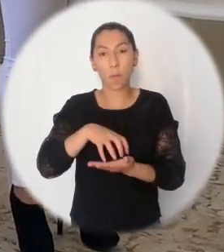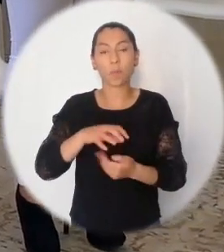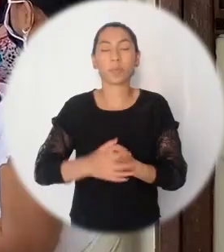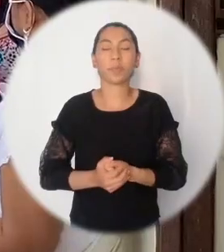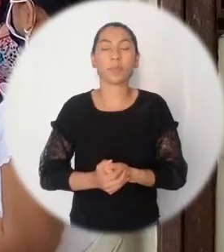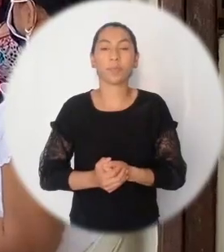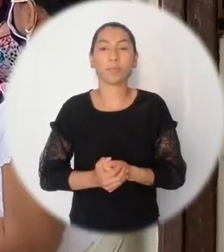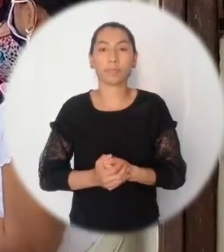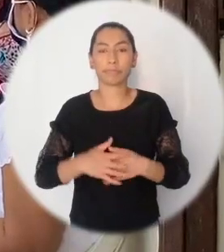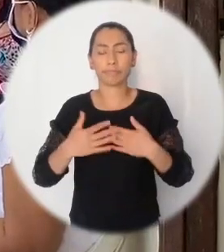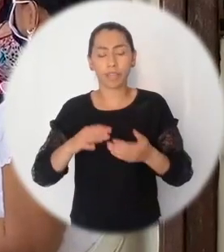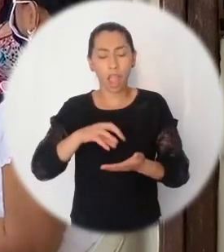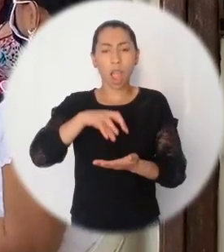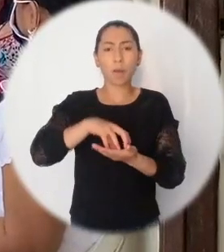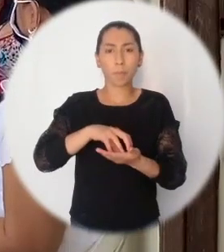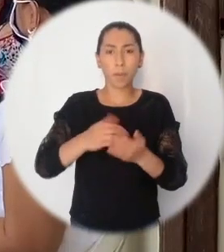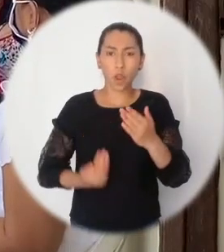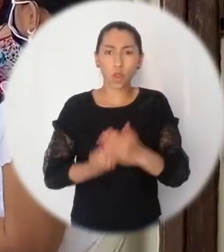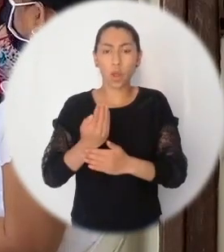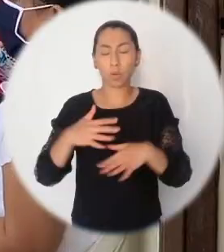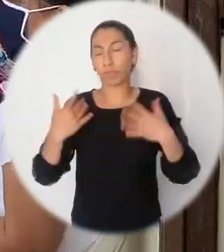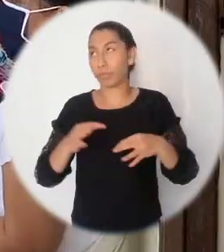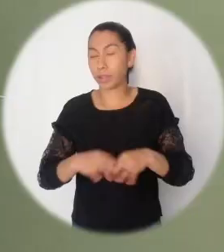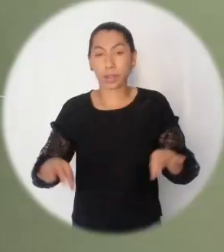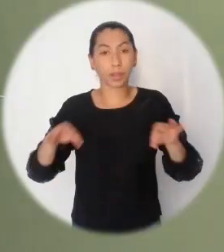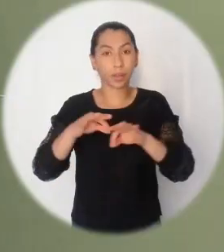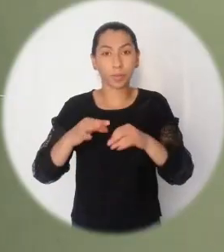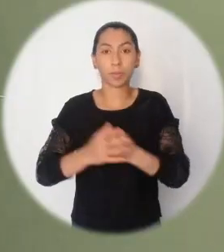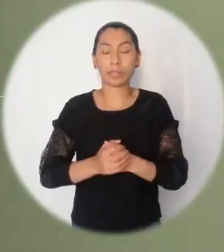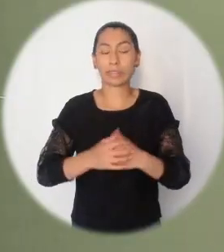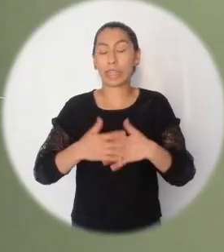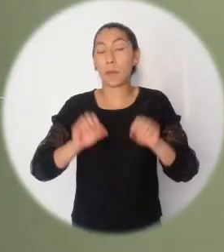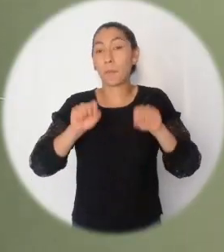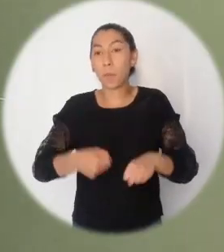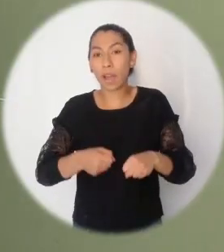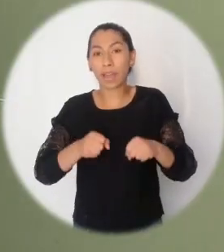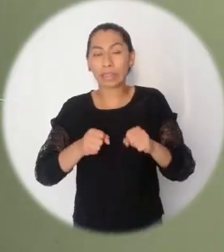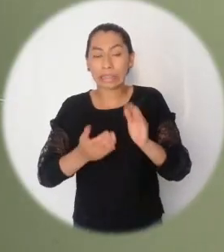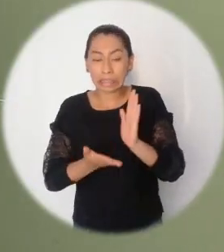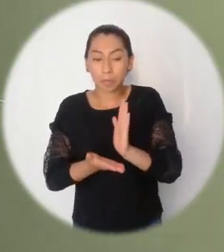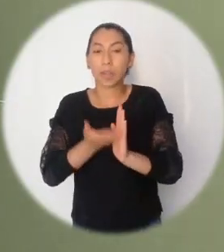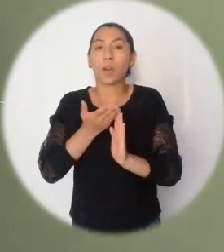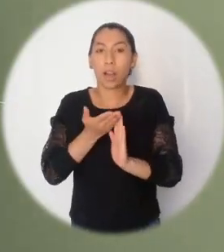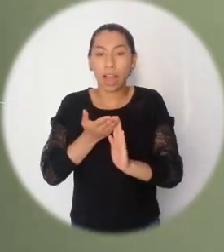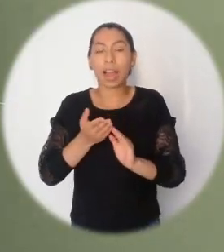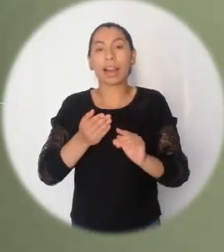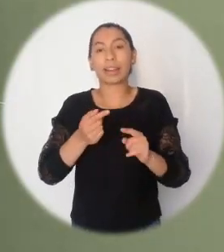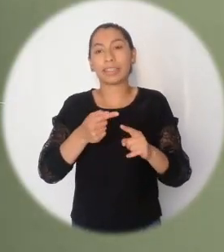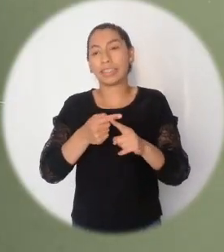importancia del nuevo punto de atención en este territorio. Inaugurar un punto de atención el cual